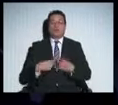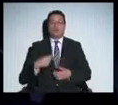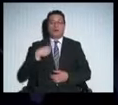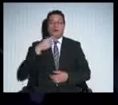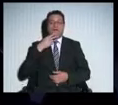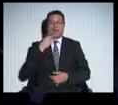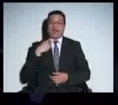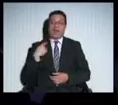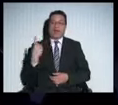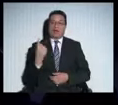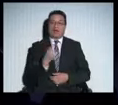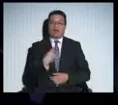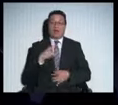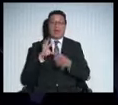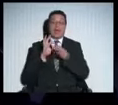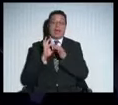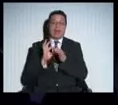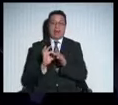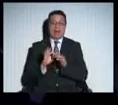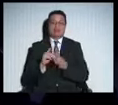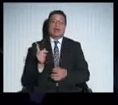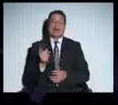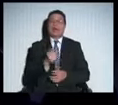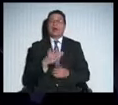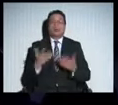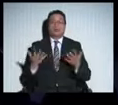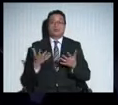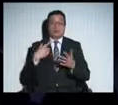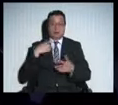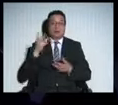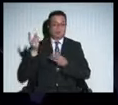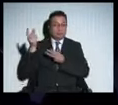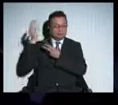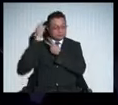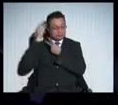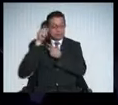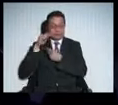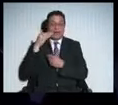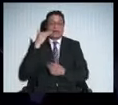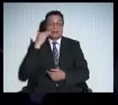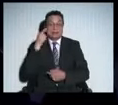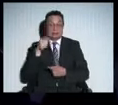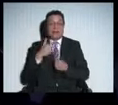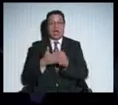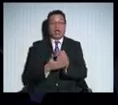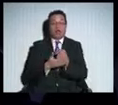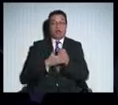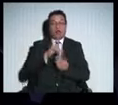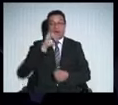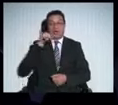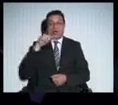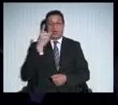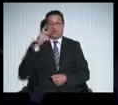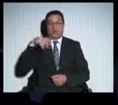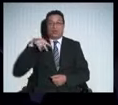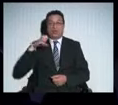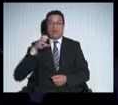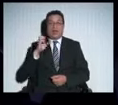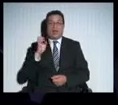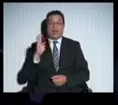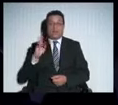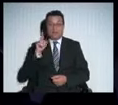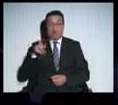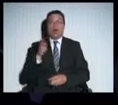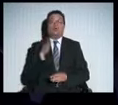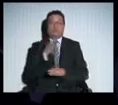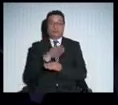todos. Gracias por el implante que recibió la niña y por la ayuda de JUNAEF en general, porque ya ahora actualmente ya